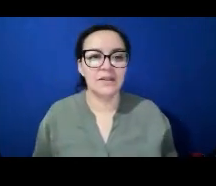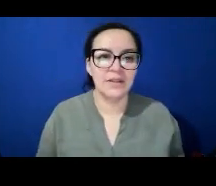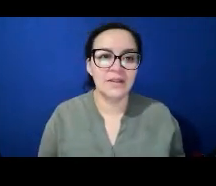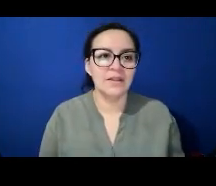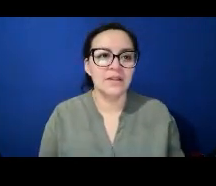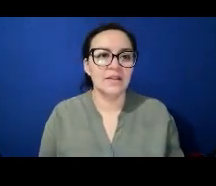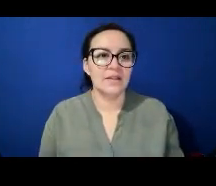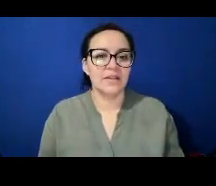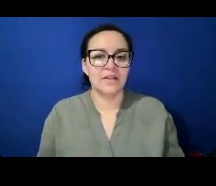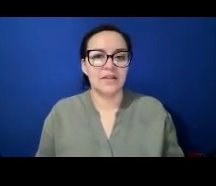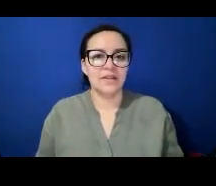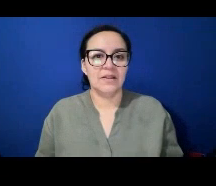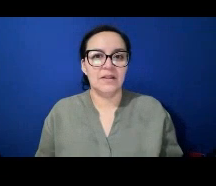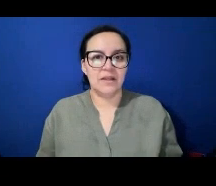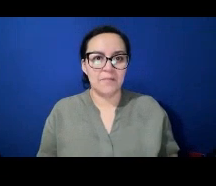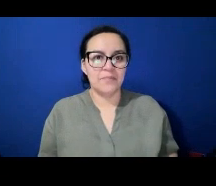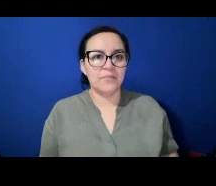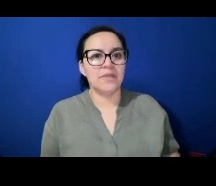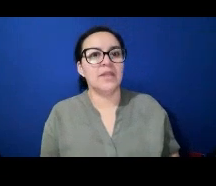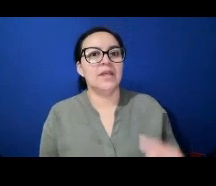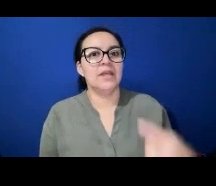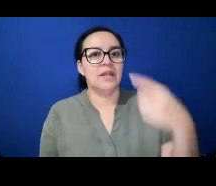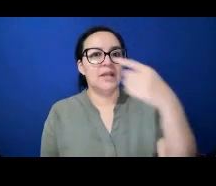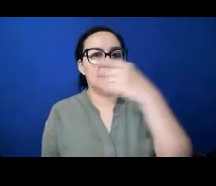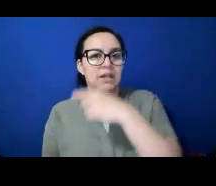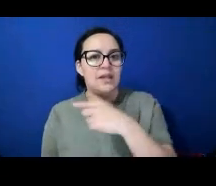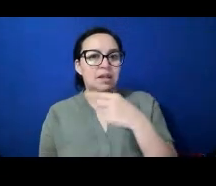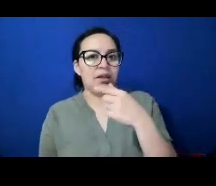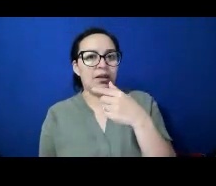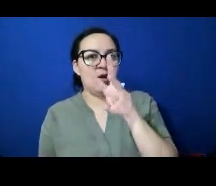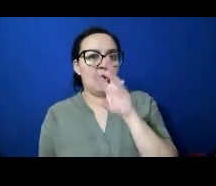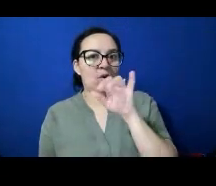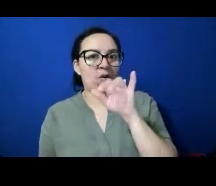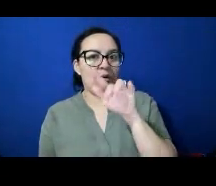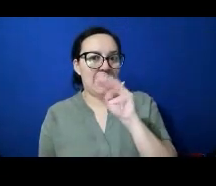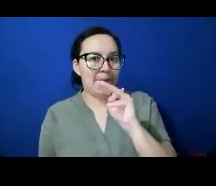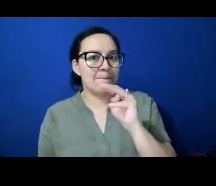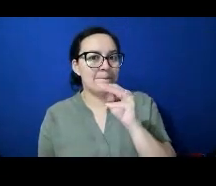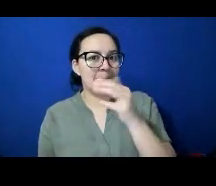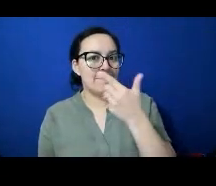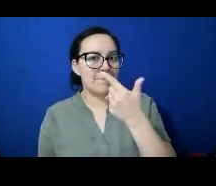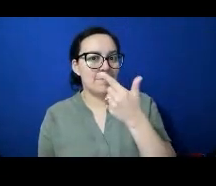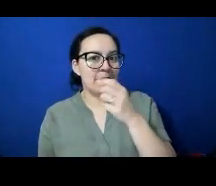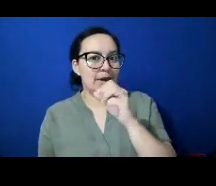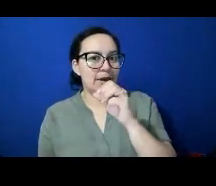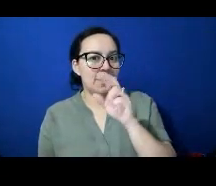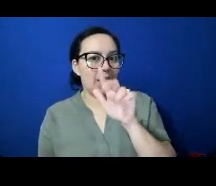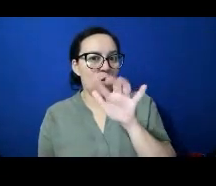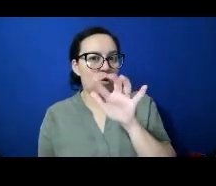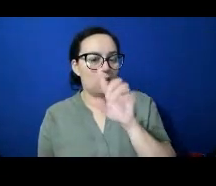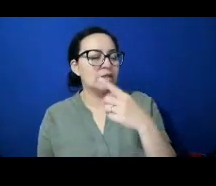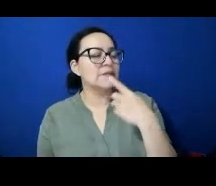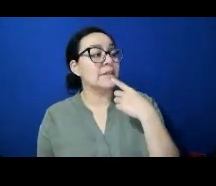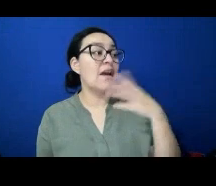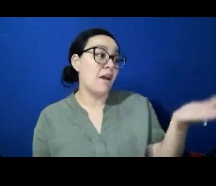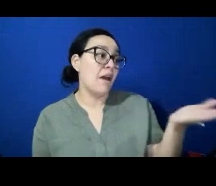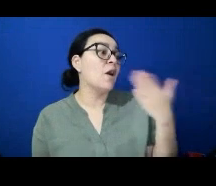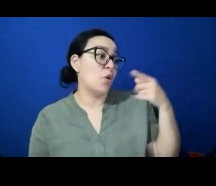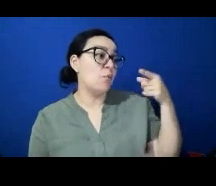Sí, Viviana, trajiste un muy buen punto de que nosotros sí queremos aprender cómo esto es utilizado y